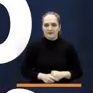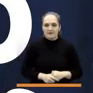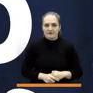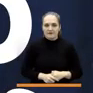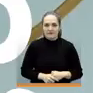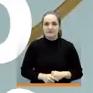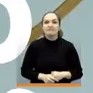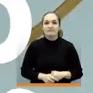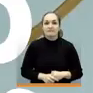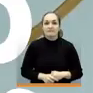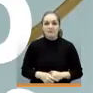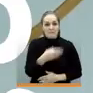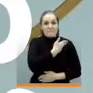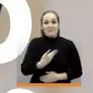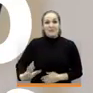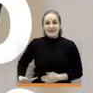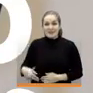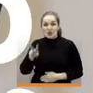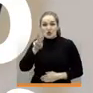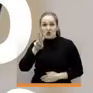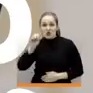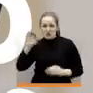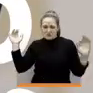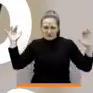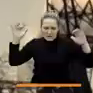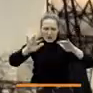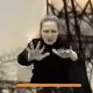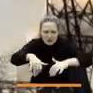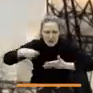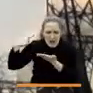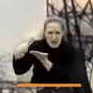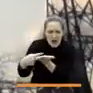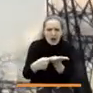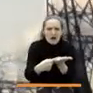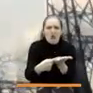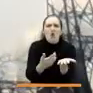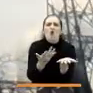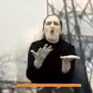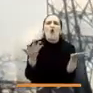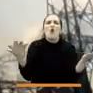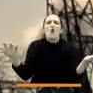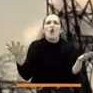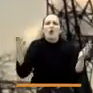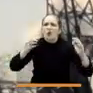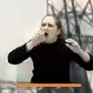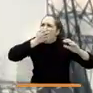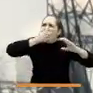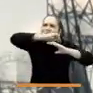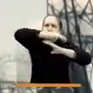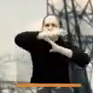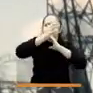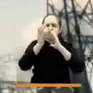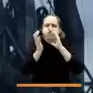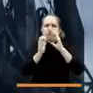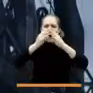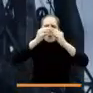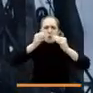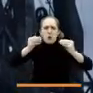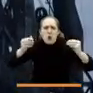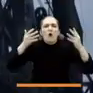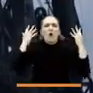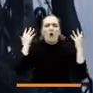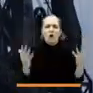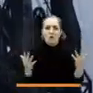Jefes de Estado de 200 países se reúnen para definir cómo la humanidad va a detener el calentamiento del planeta.